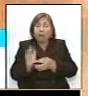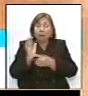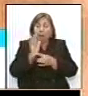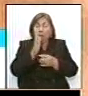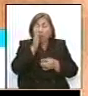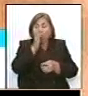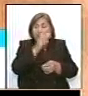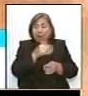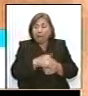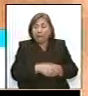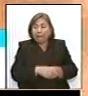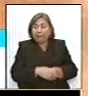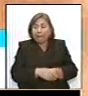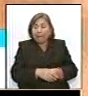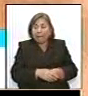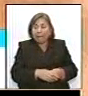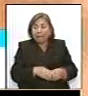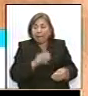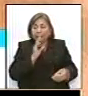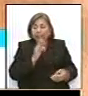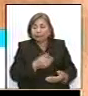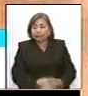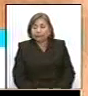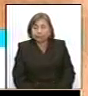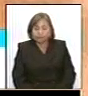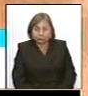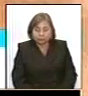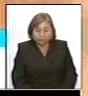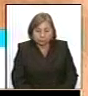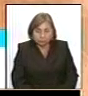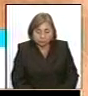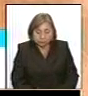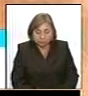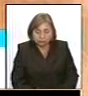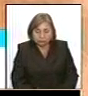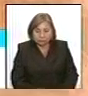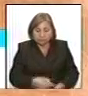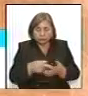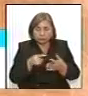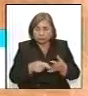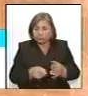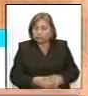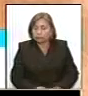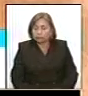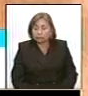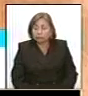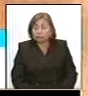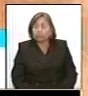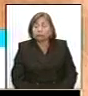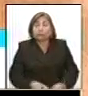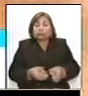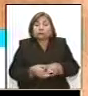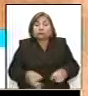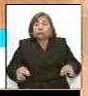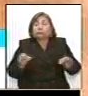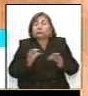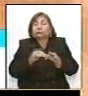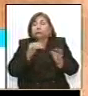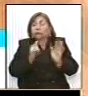y de ahí sigue hablando, continúa reseñando unas explicaciones. Lo importante acá es que